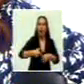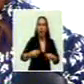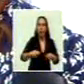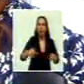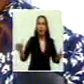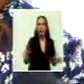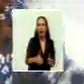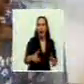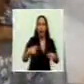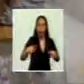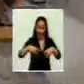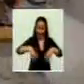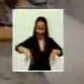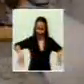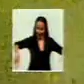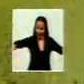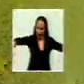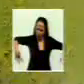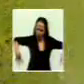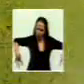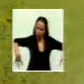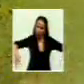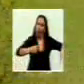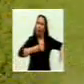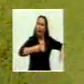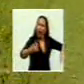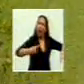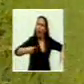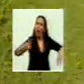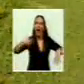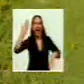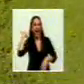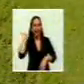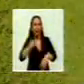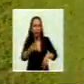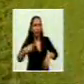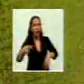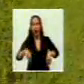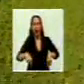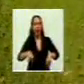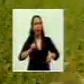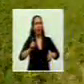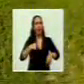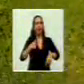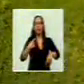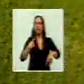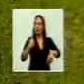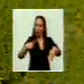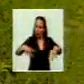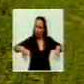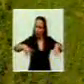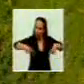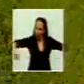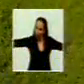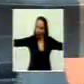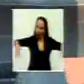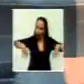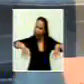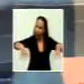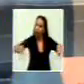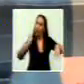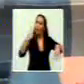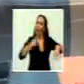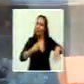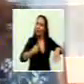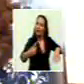más largo el pulverizador, tiene que pasar, cubre mayor cantidad de superficie. Además, debe pasar una sola